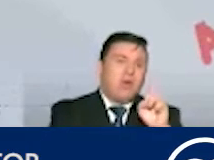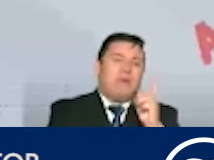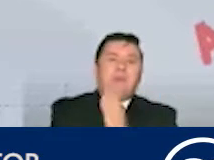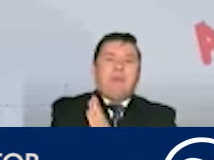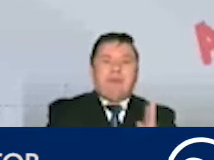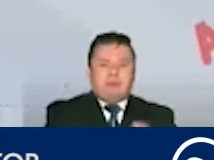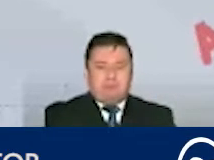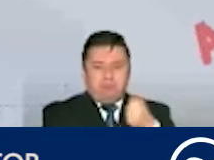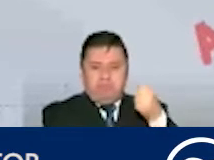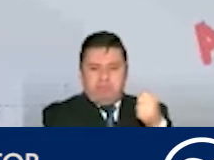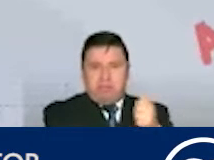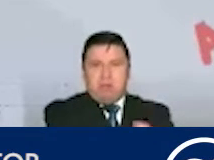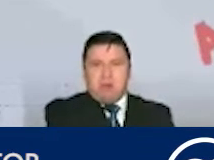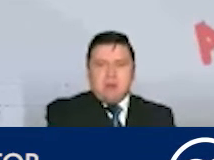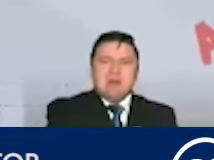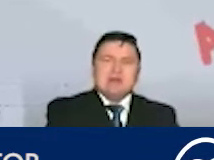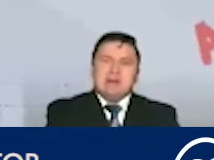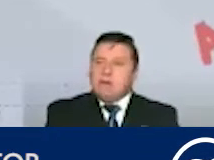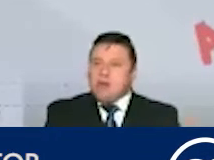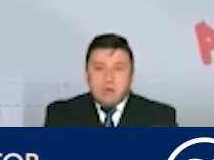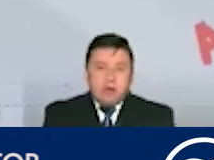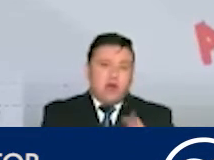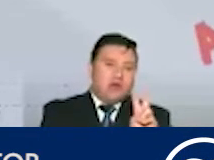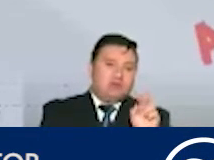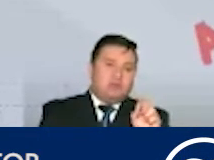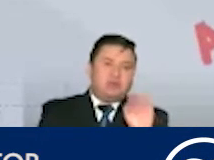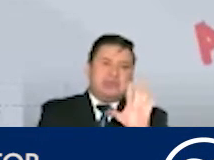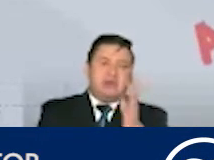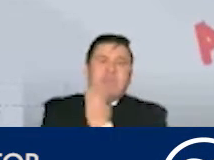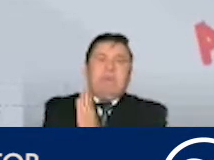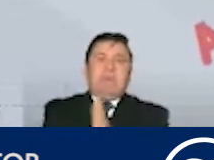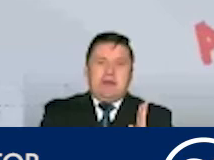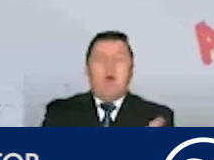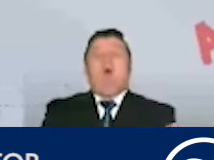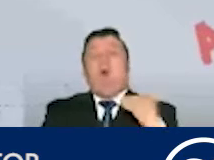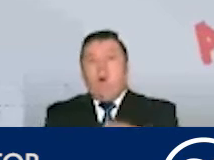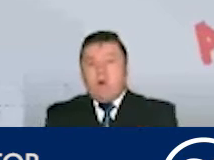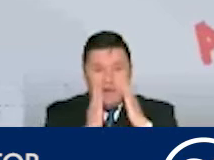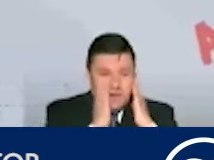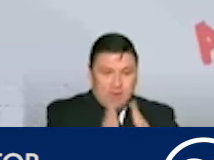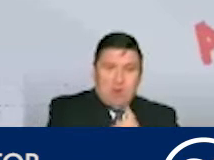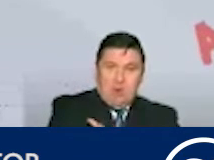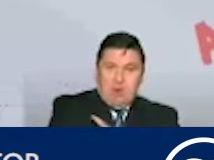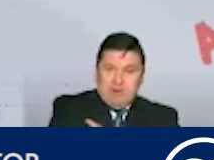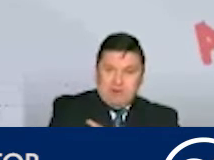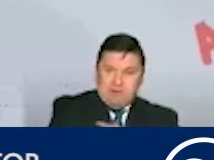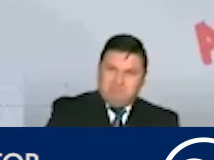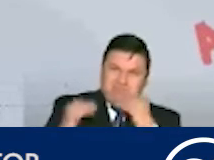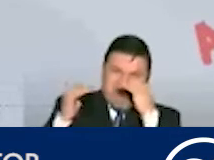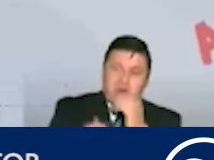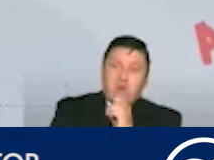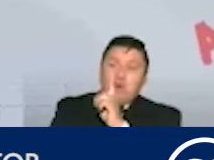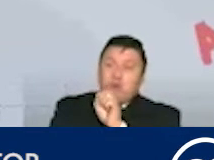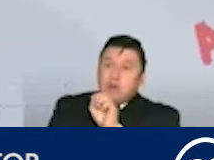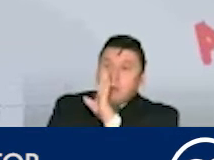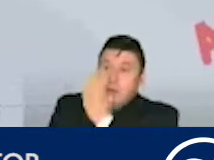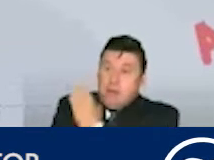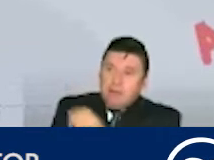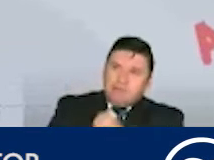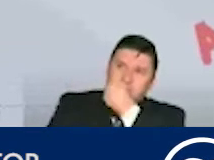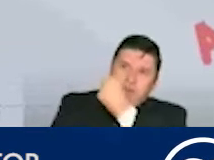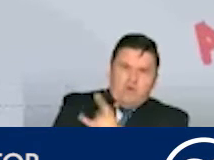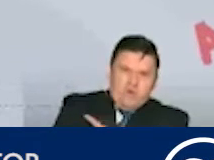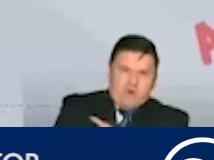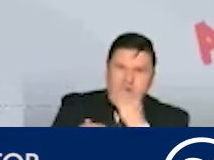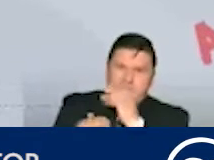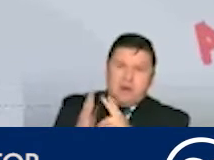1 billón, es decir, 2.5 billones. Me concentro nuevamente en educación superior. Entonces, línea por 1.5 billones,